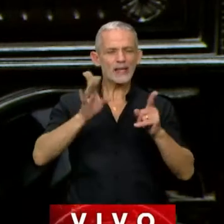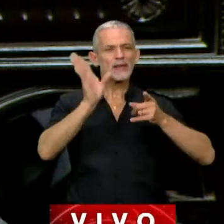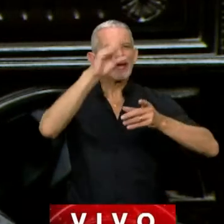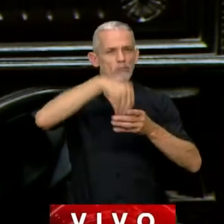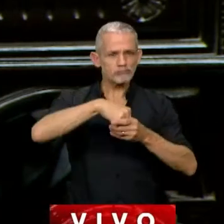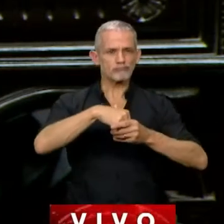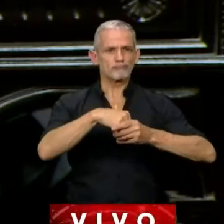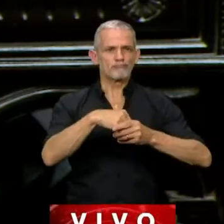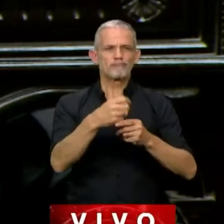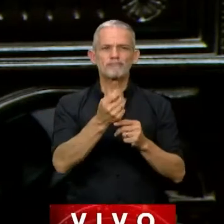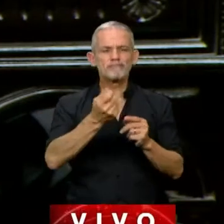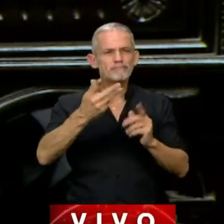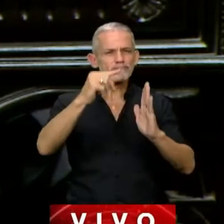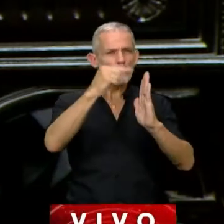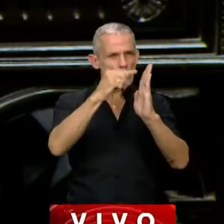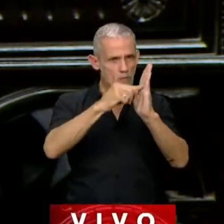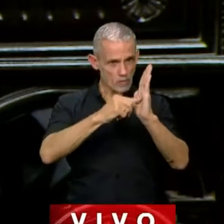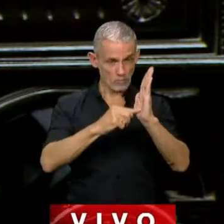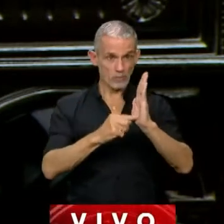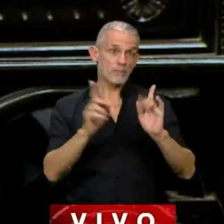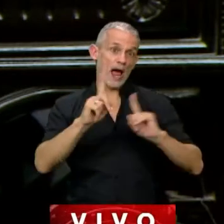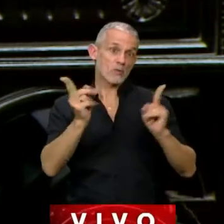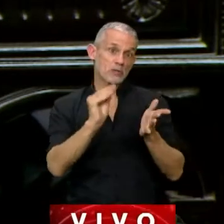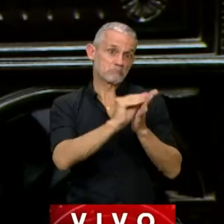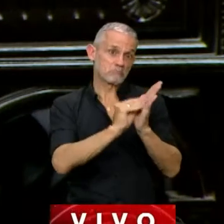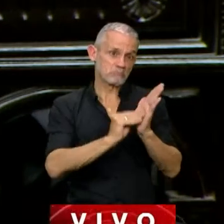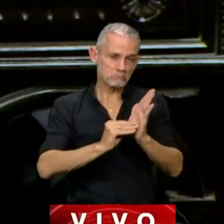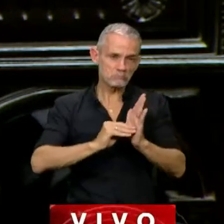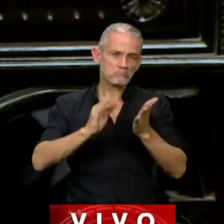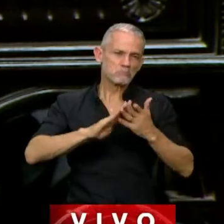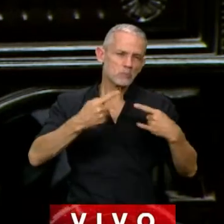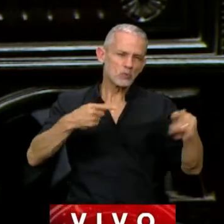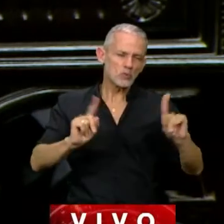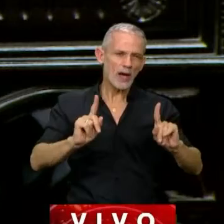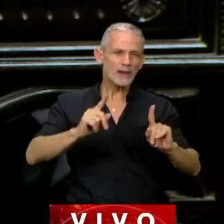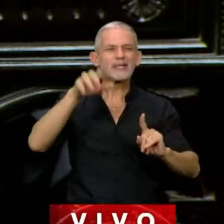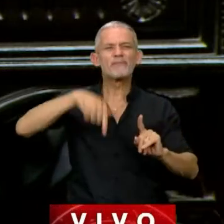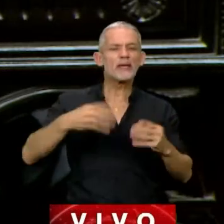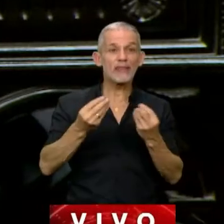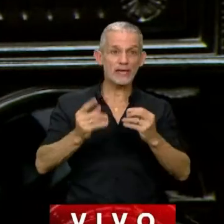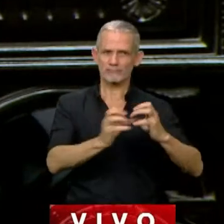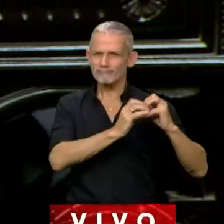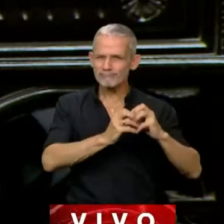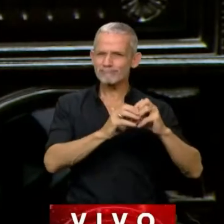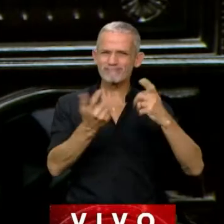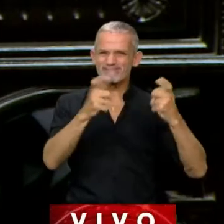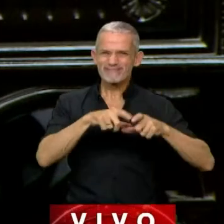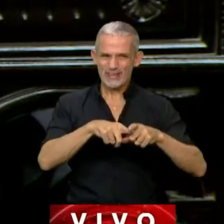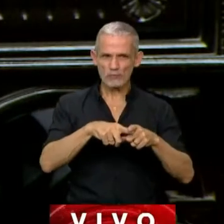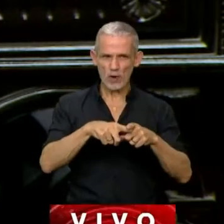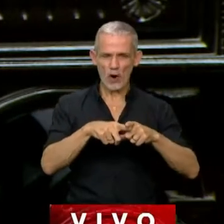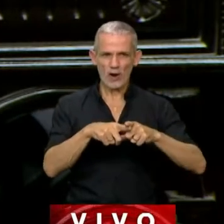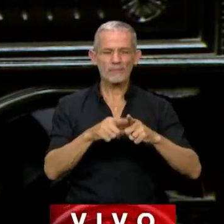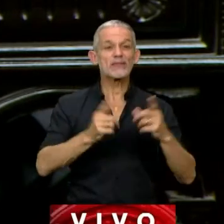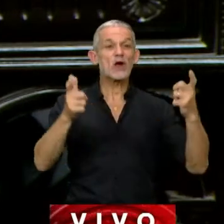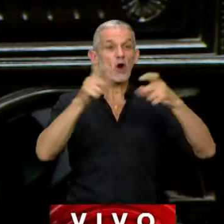incorporadas una cantidad de cosas, algunas fueron producto también de los debates que dimos en el ámbito